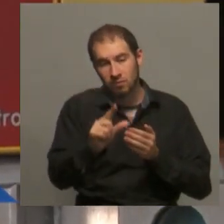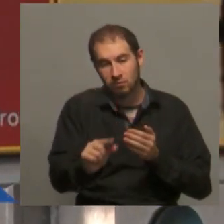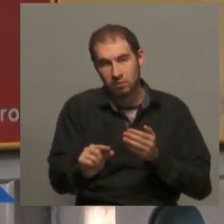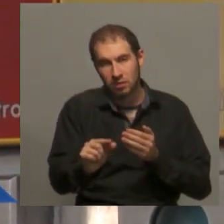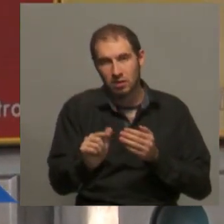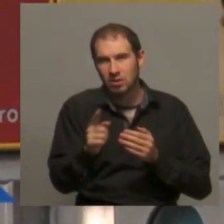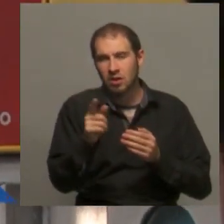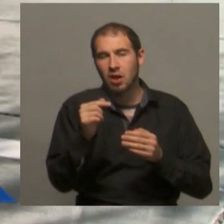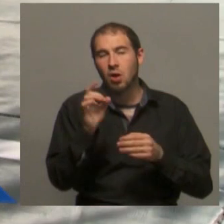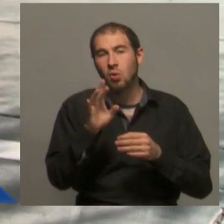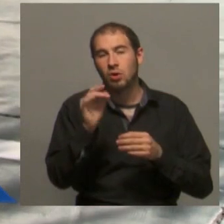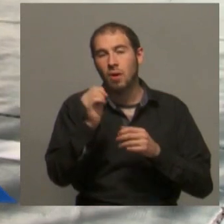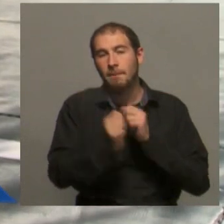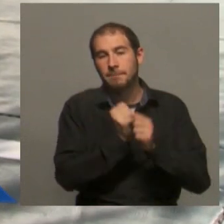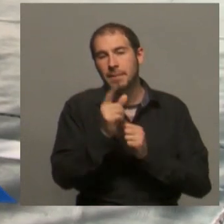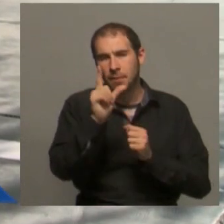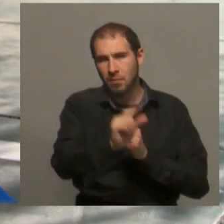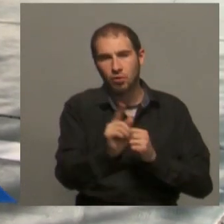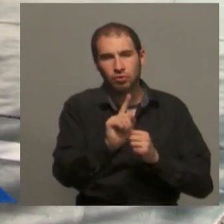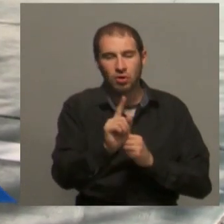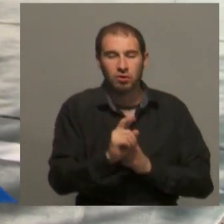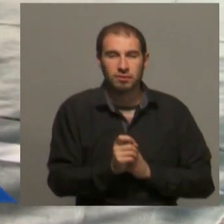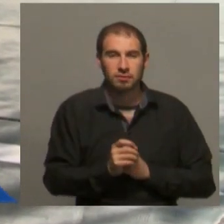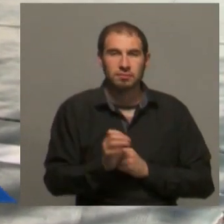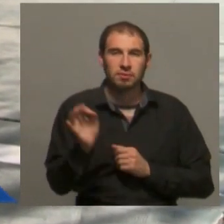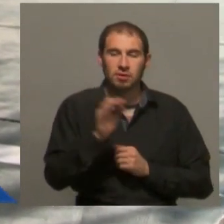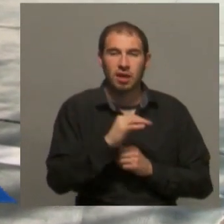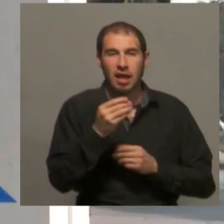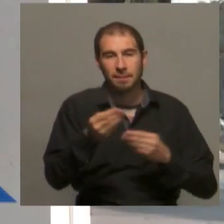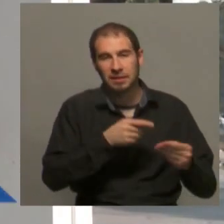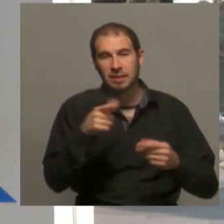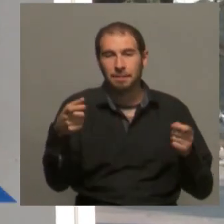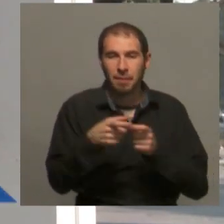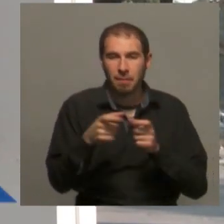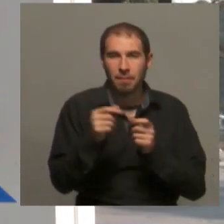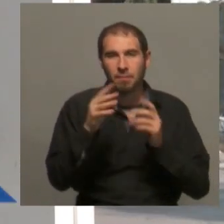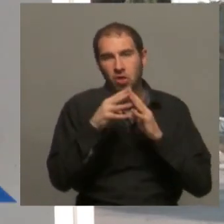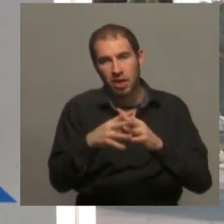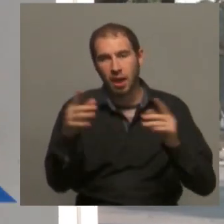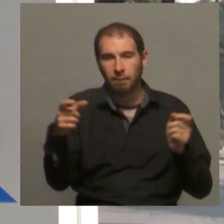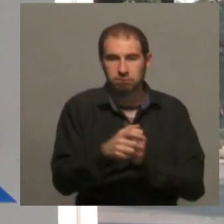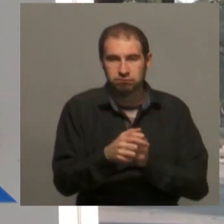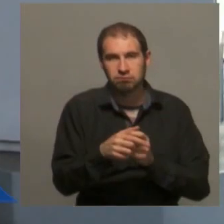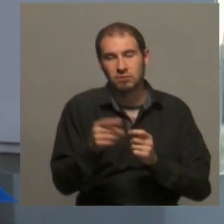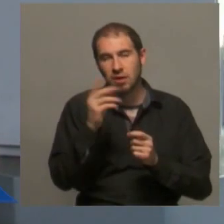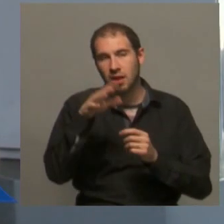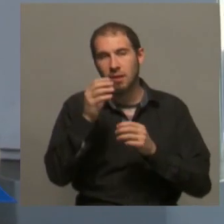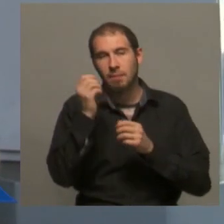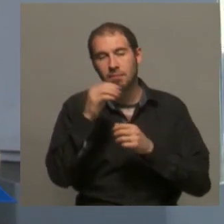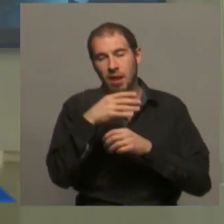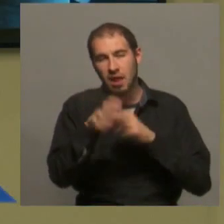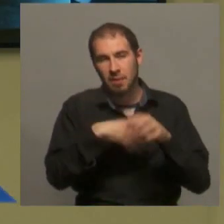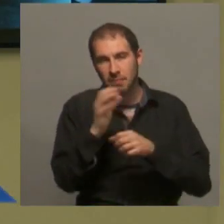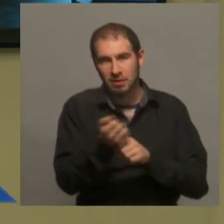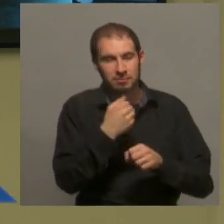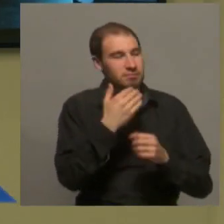no sea a costa de menos productores, menos empresas, menos pymes, menos bodegas, menos frigoríficos. Gianni